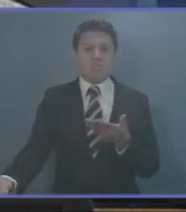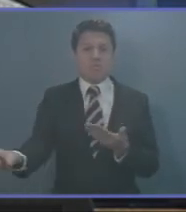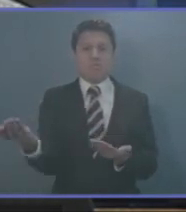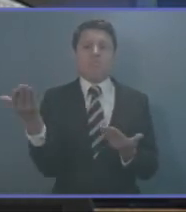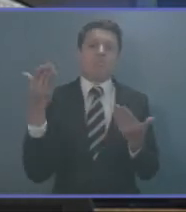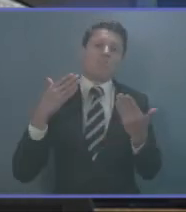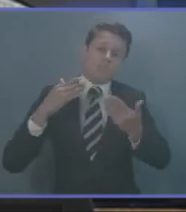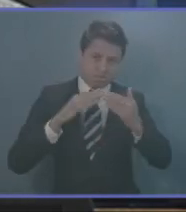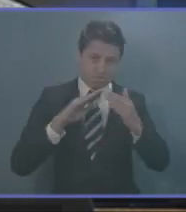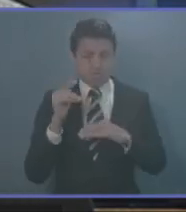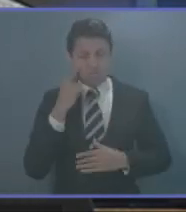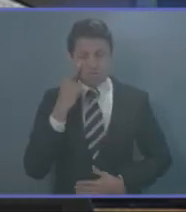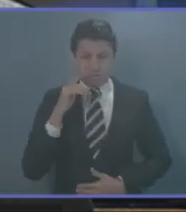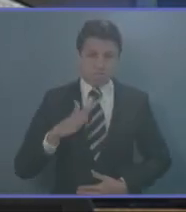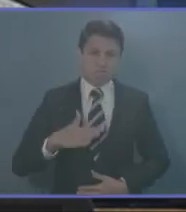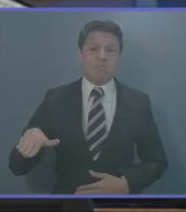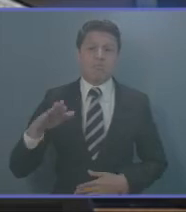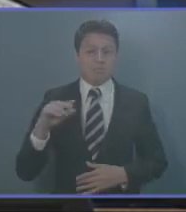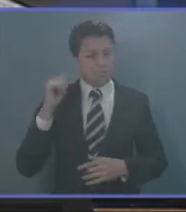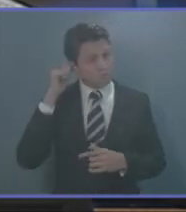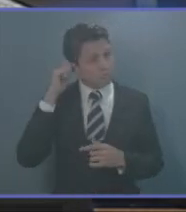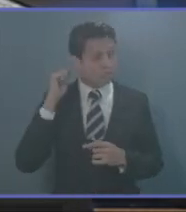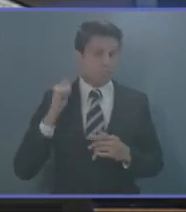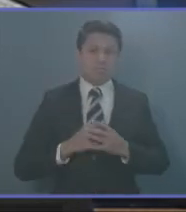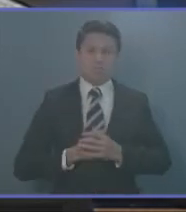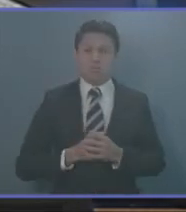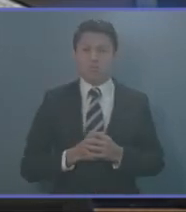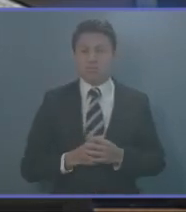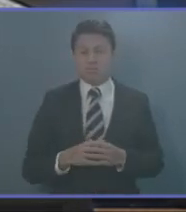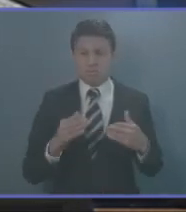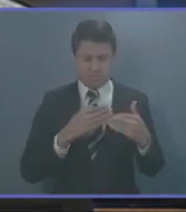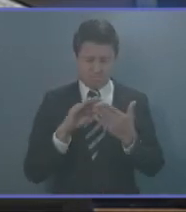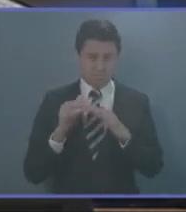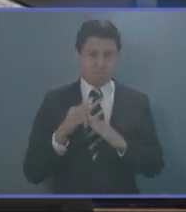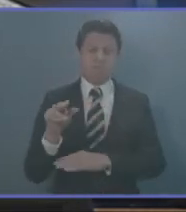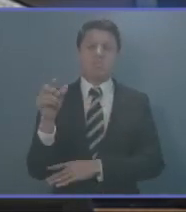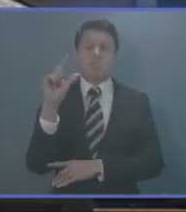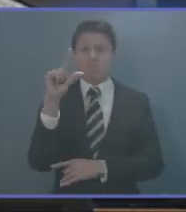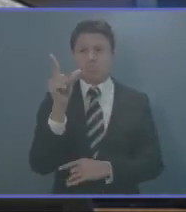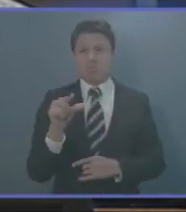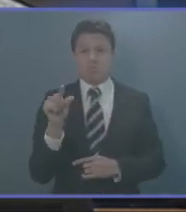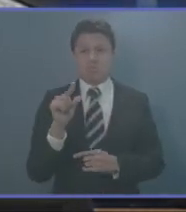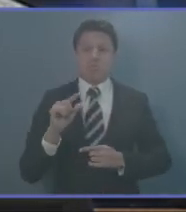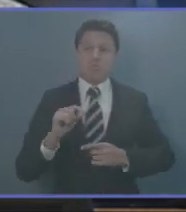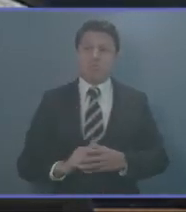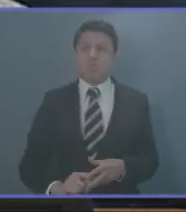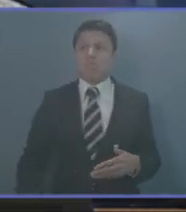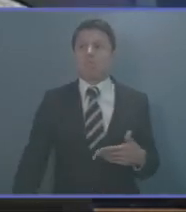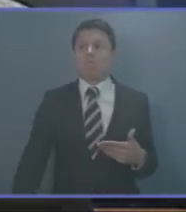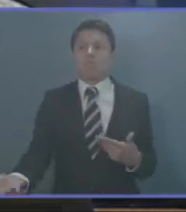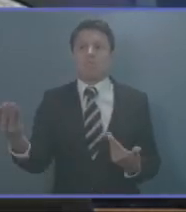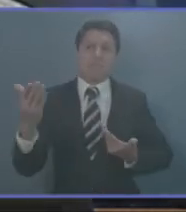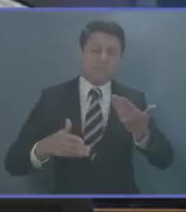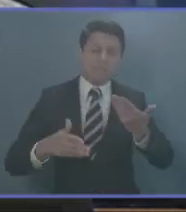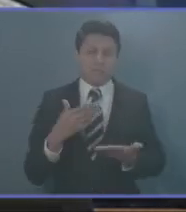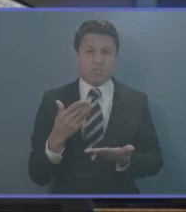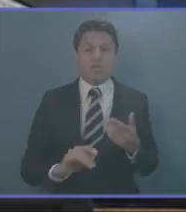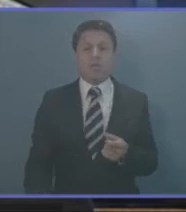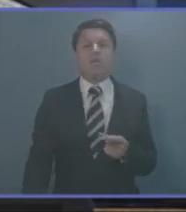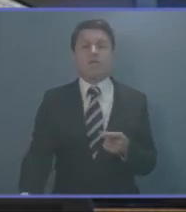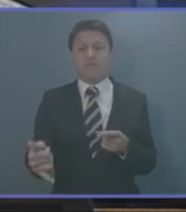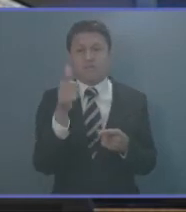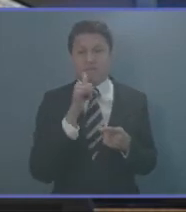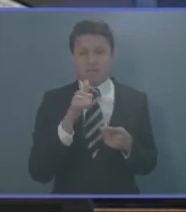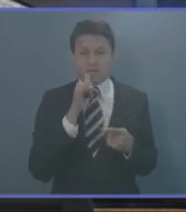diferentes al lugar de habitación, al servicio de estadía en hoteles o autoteles, la venta de aguardientes y las